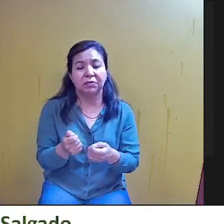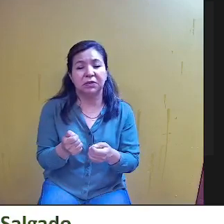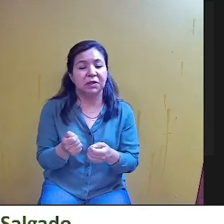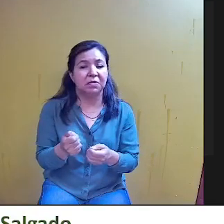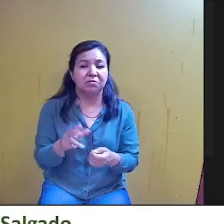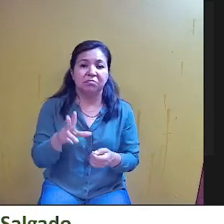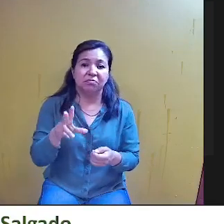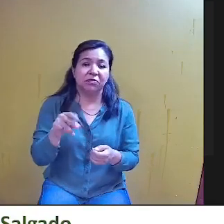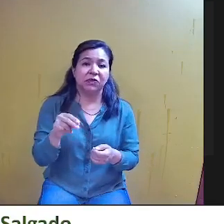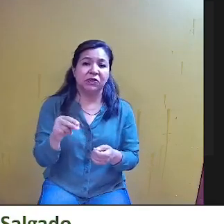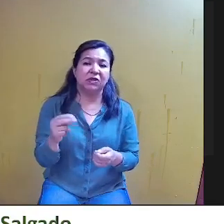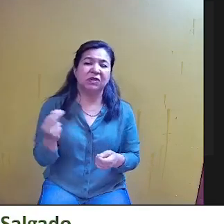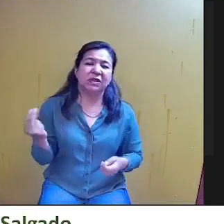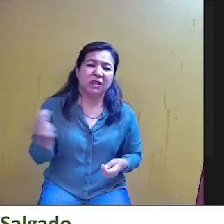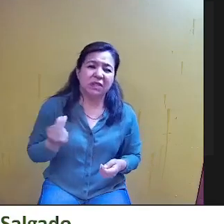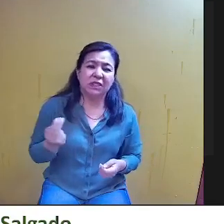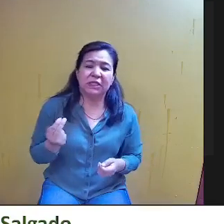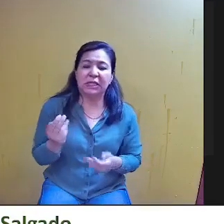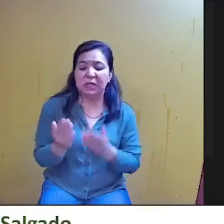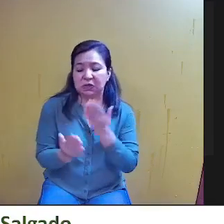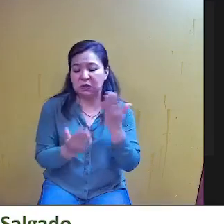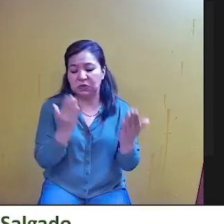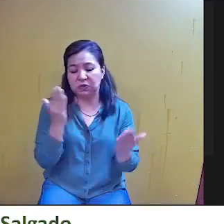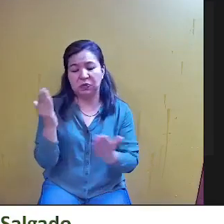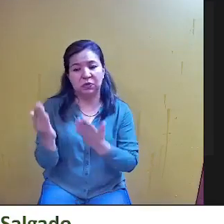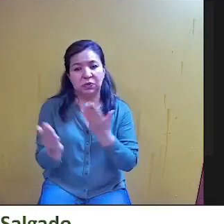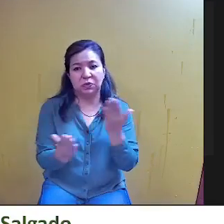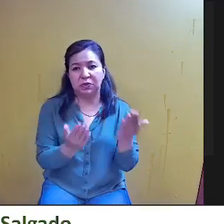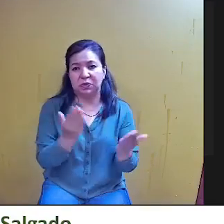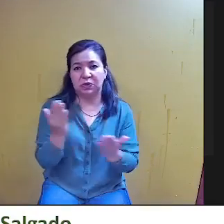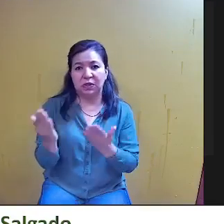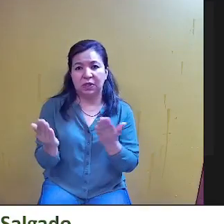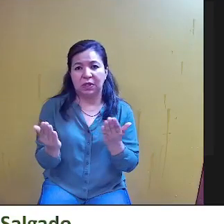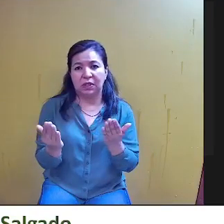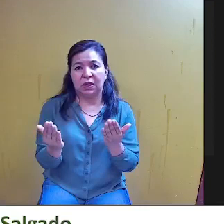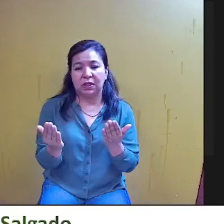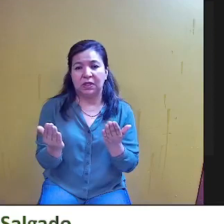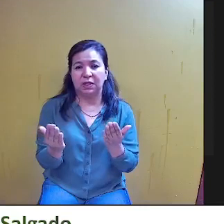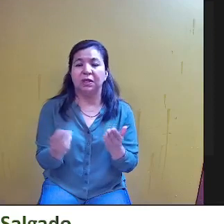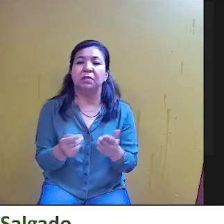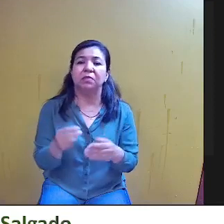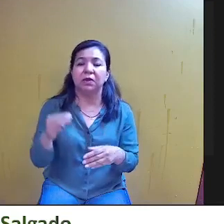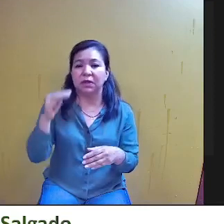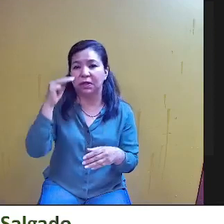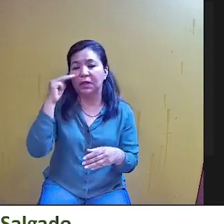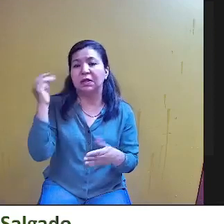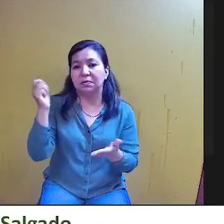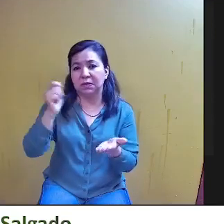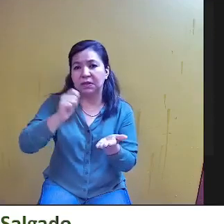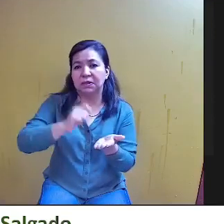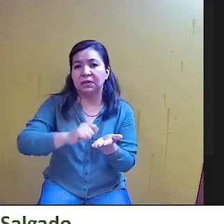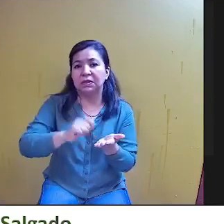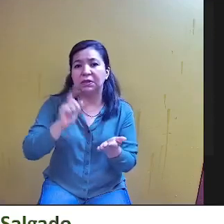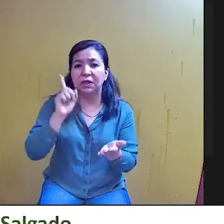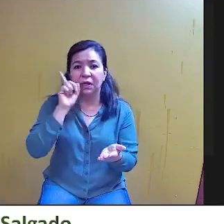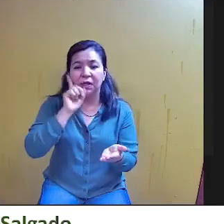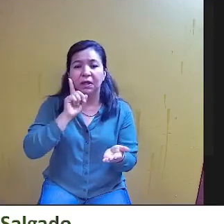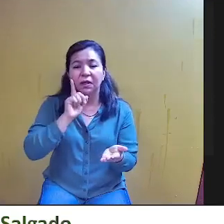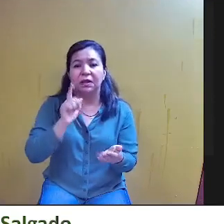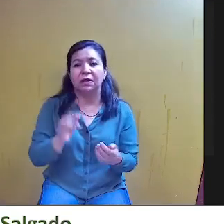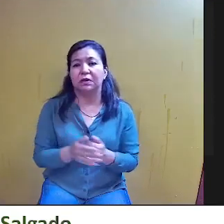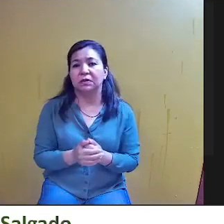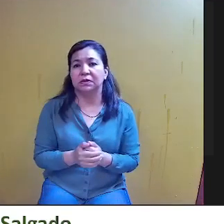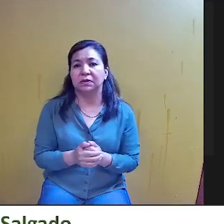las variables del contexto en el estudio propuesto por la magistrada ponente.